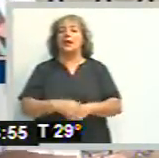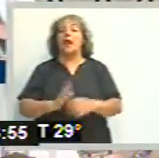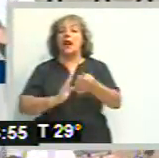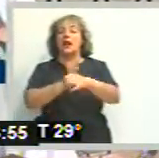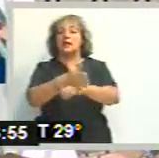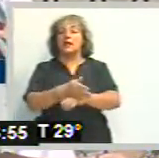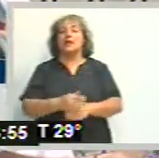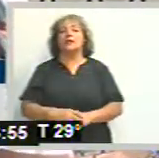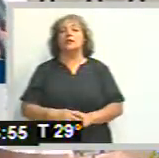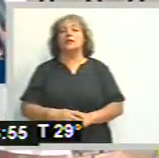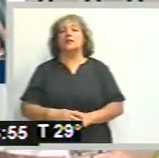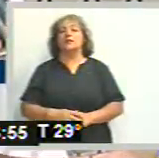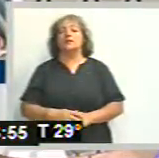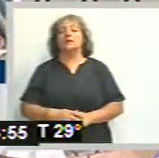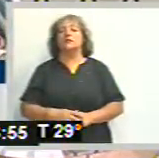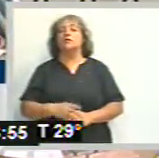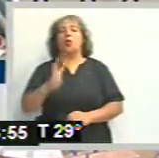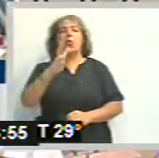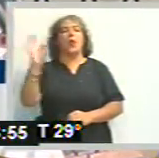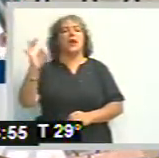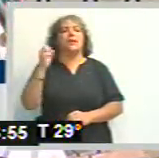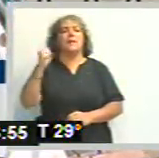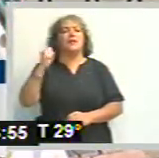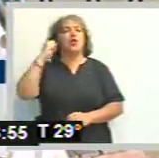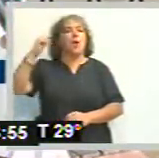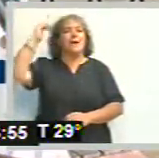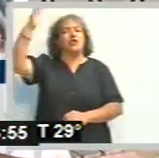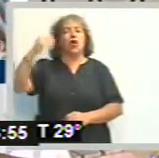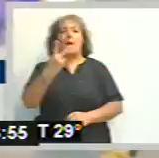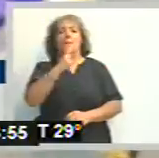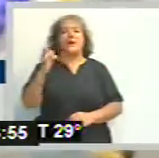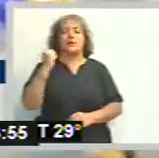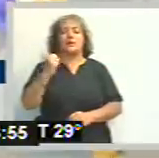valor de la entrada está en 40 pesos mayores, 20 pesos menores.